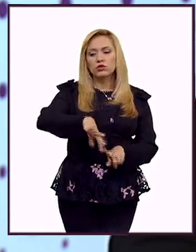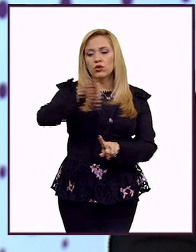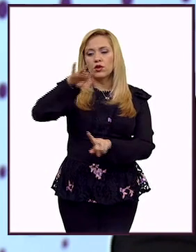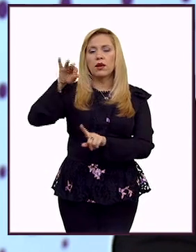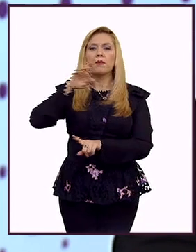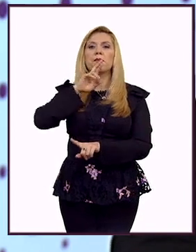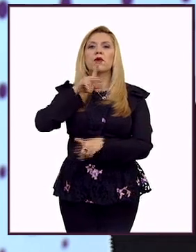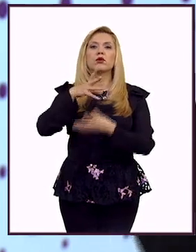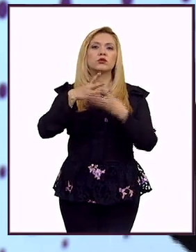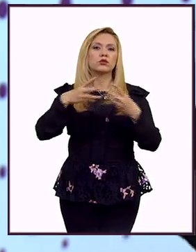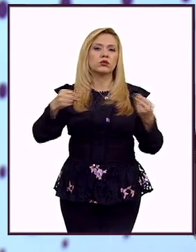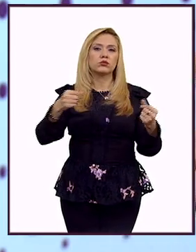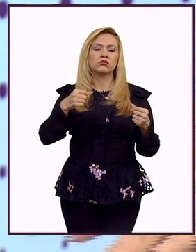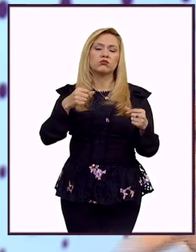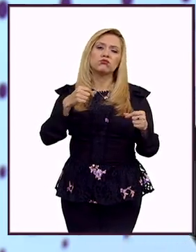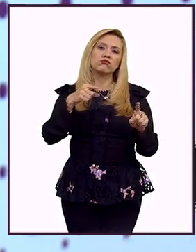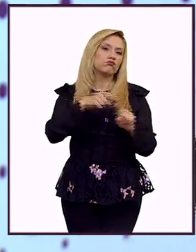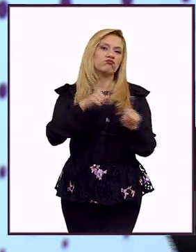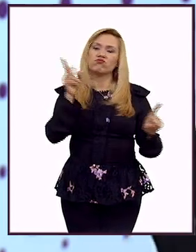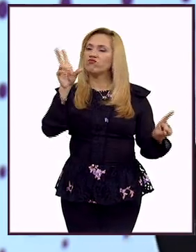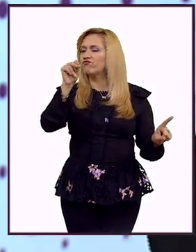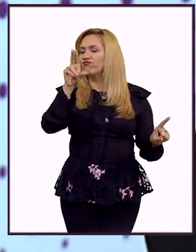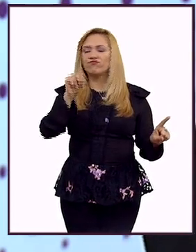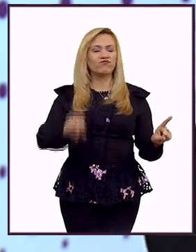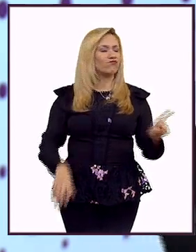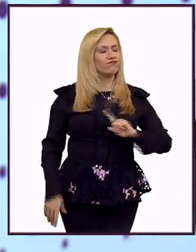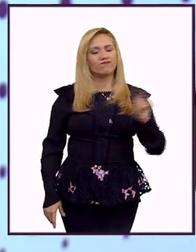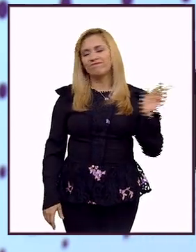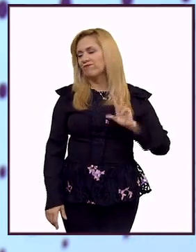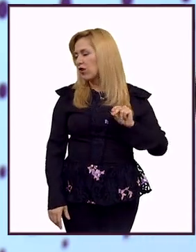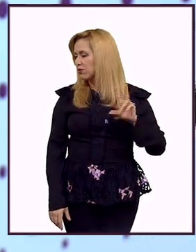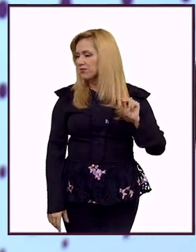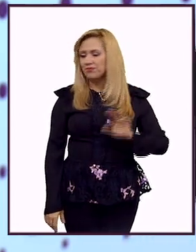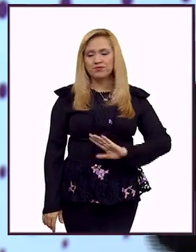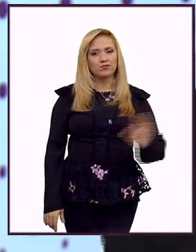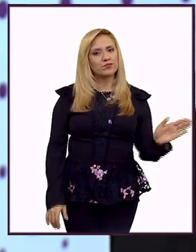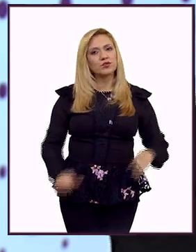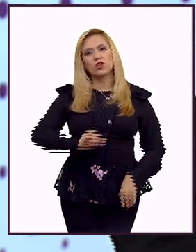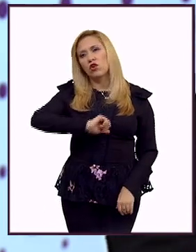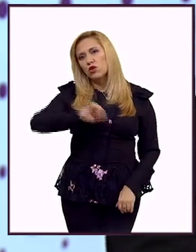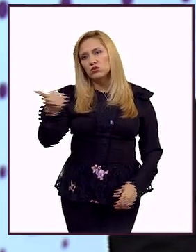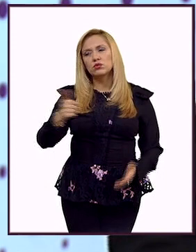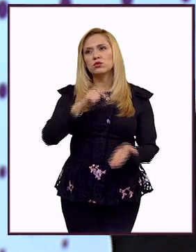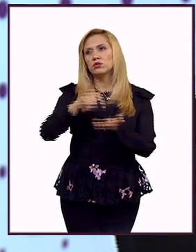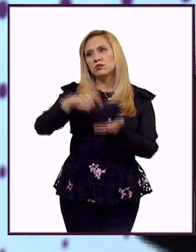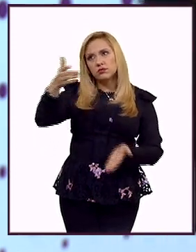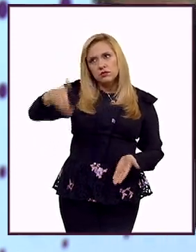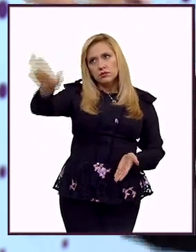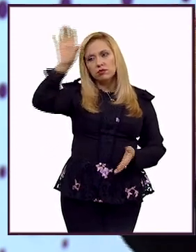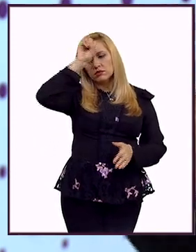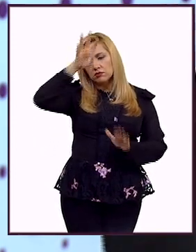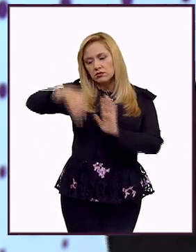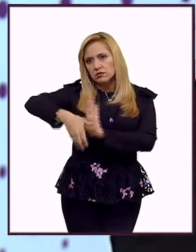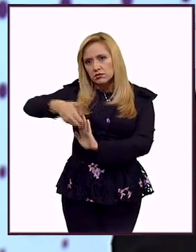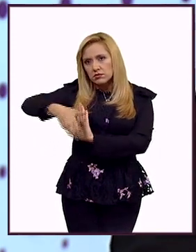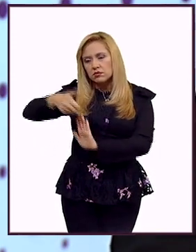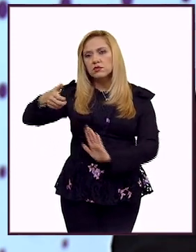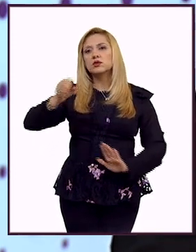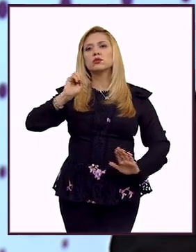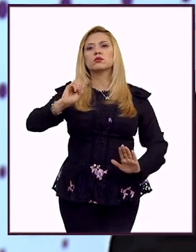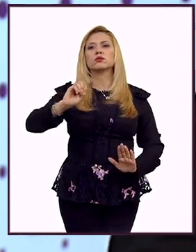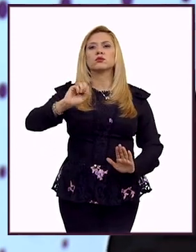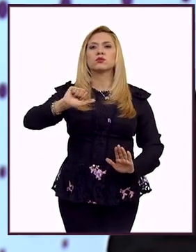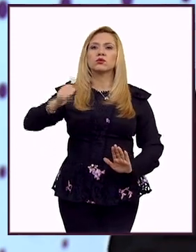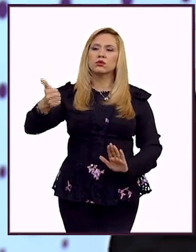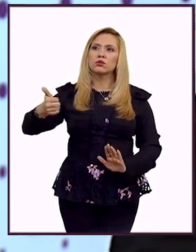vías, incluso para decir, ese proyecto no es no va de acuerdo y entonces busca otro lugar para hacer la mina o busca otro trayecto para